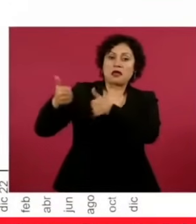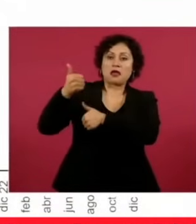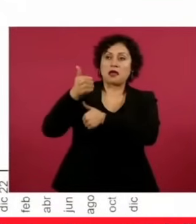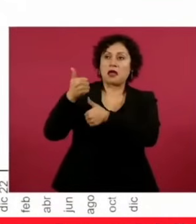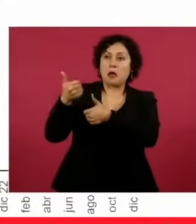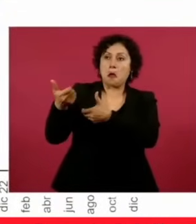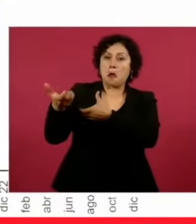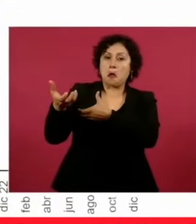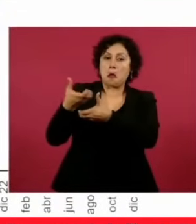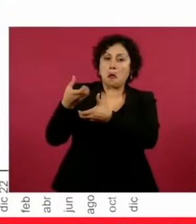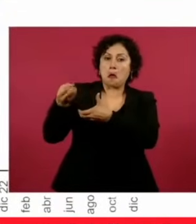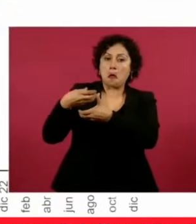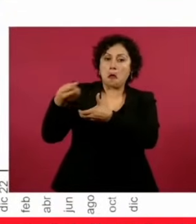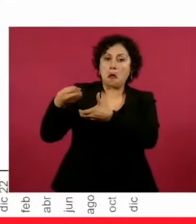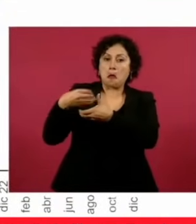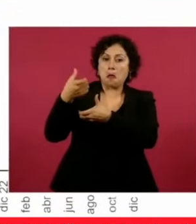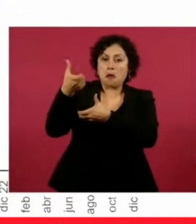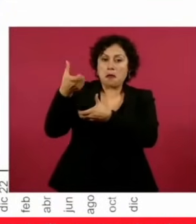una falacia.